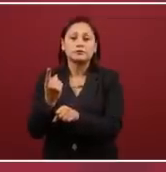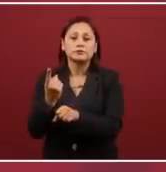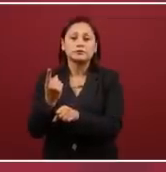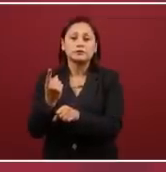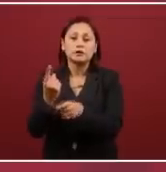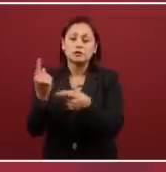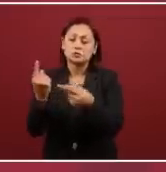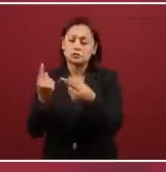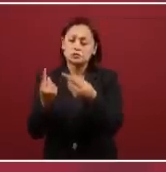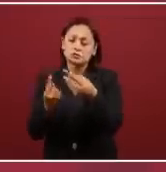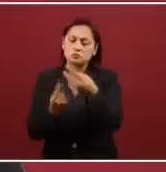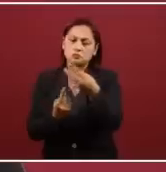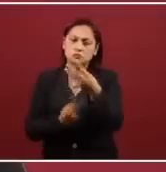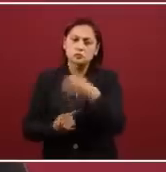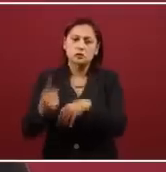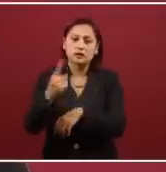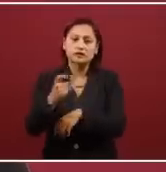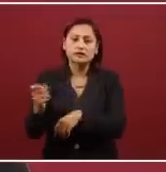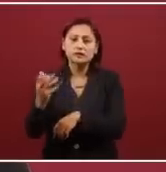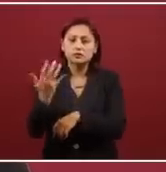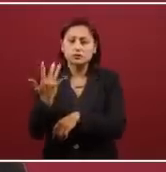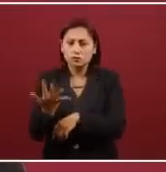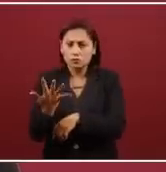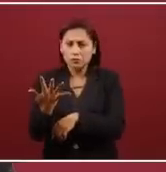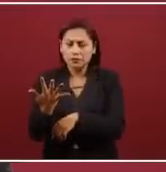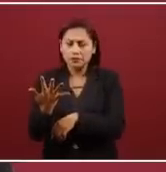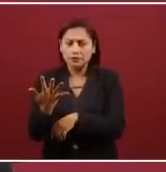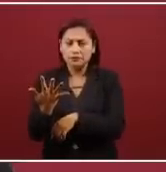asuntos que se tienen que